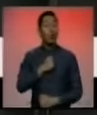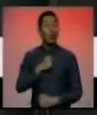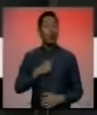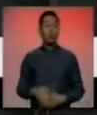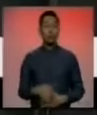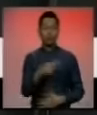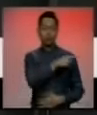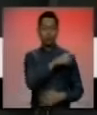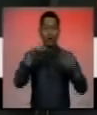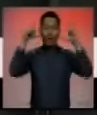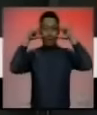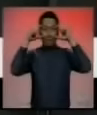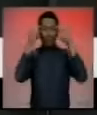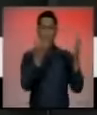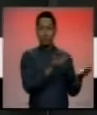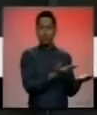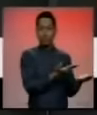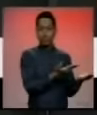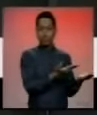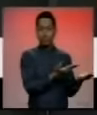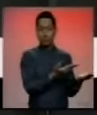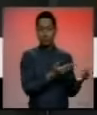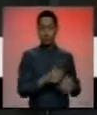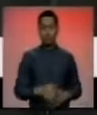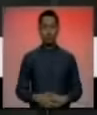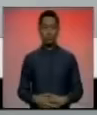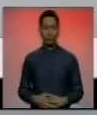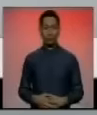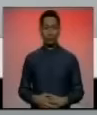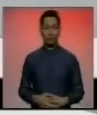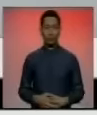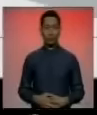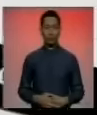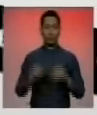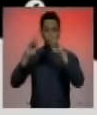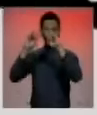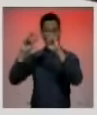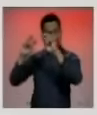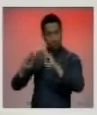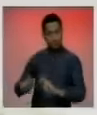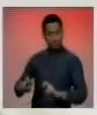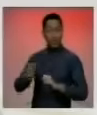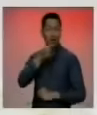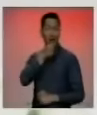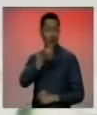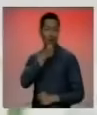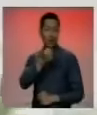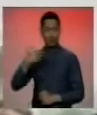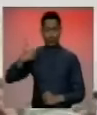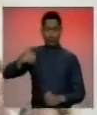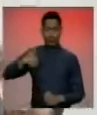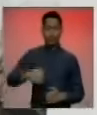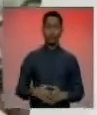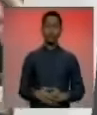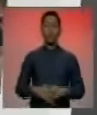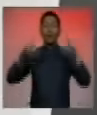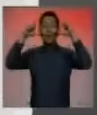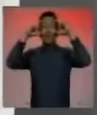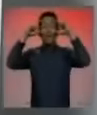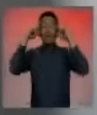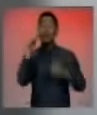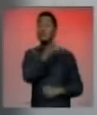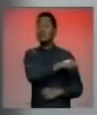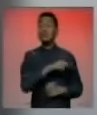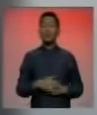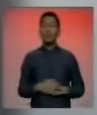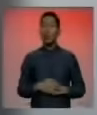sociedad? Es Guillermo Lasso Mendoza. Según la investigación periodística internacional, Lasso podría incurrir